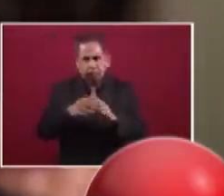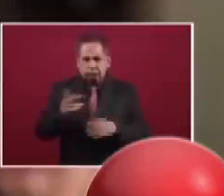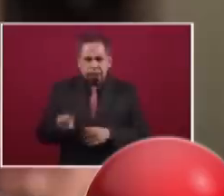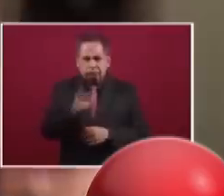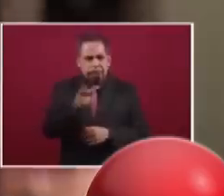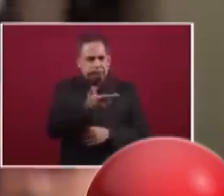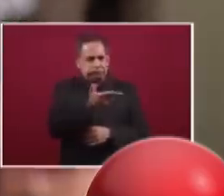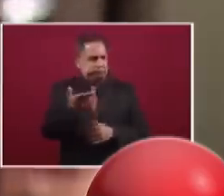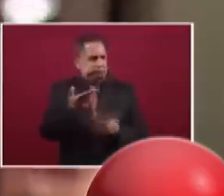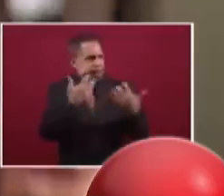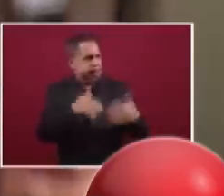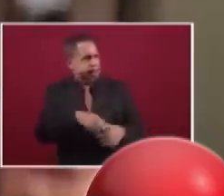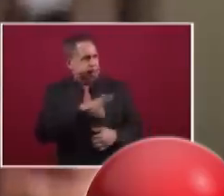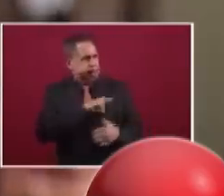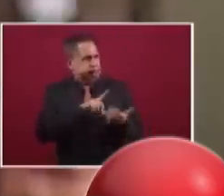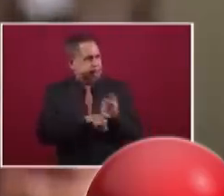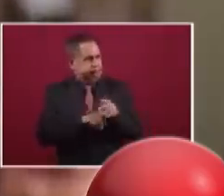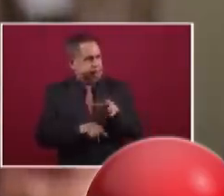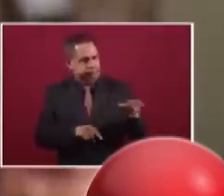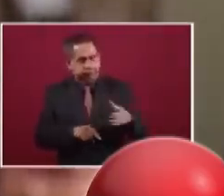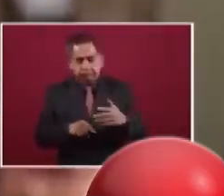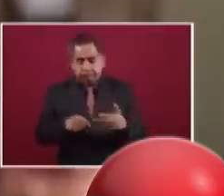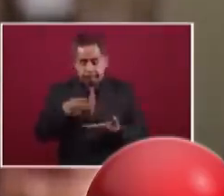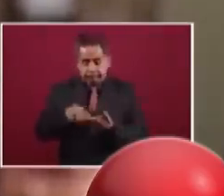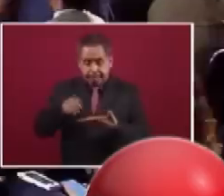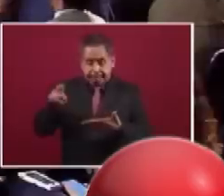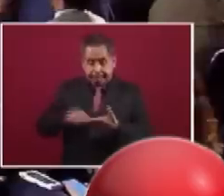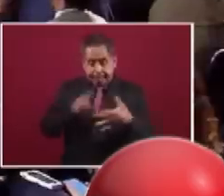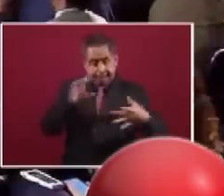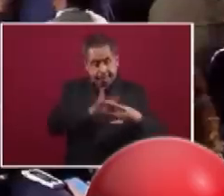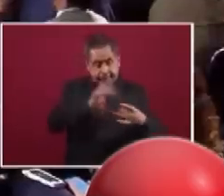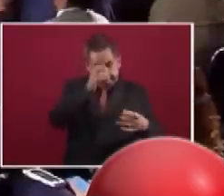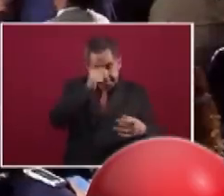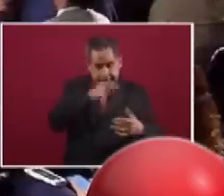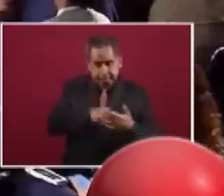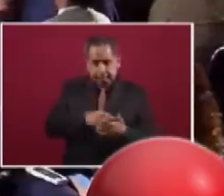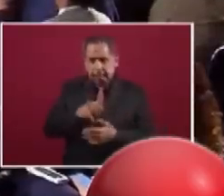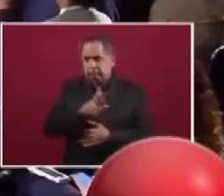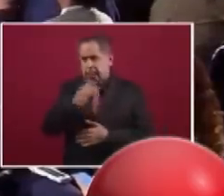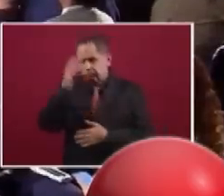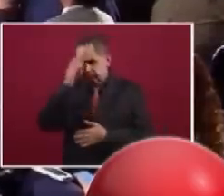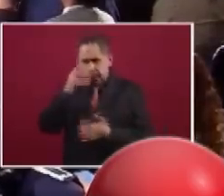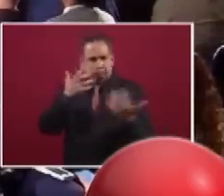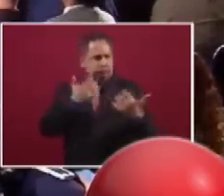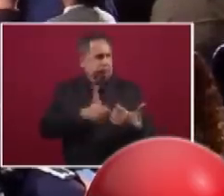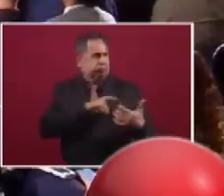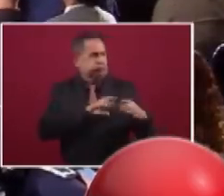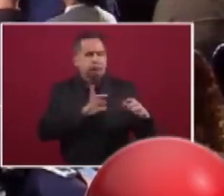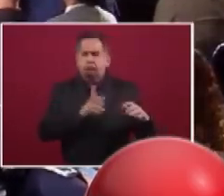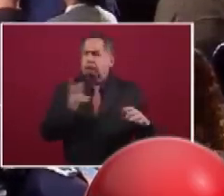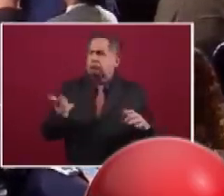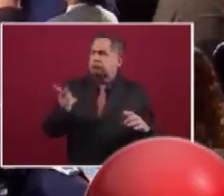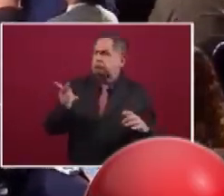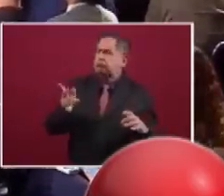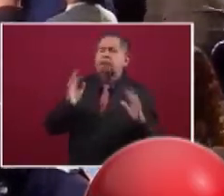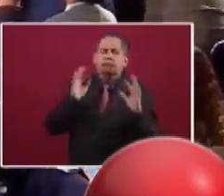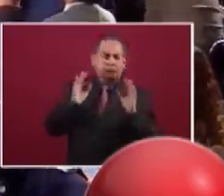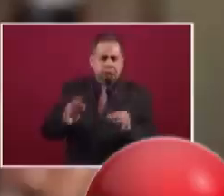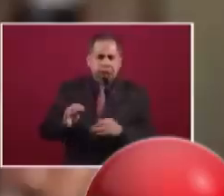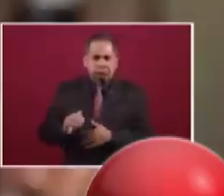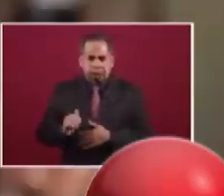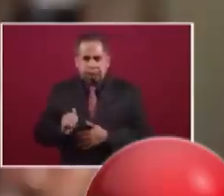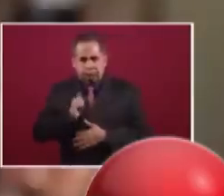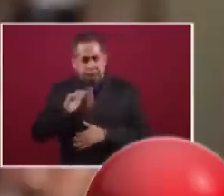preguntarle a los empresarios si este acuerdo es un reconocimiento de ustedes, del empresariado, de que aprovechándose